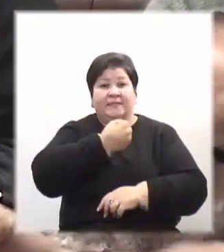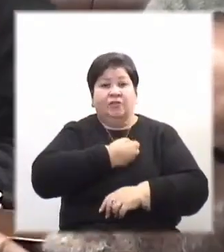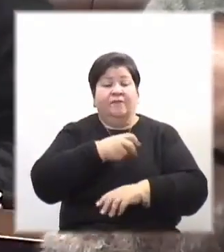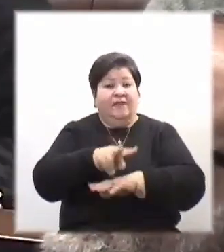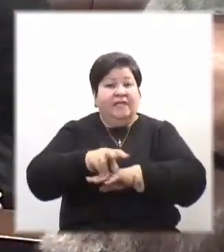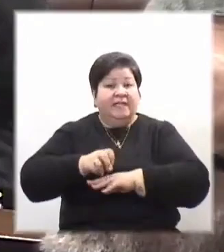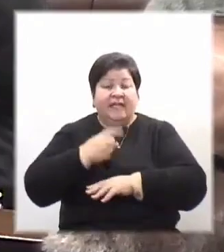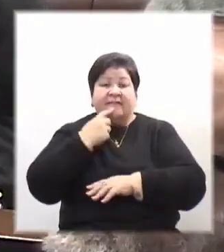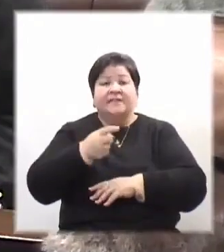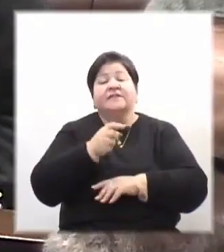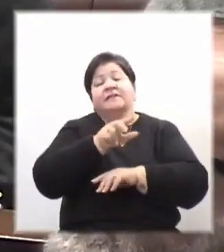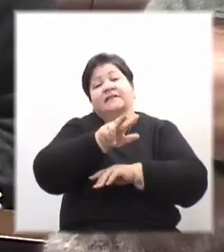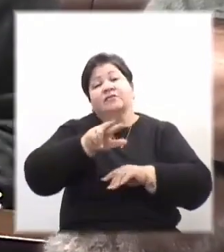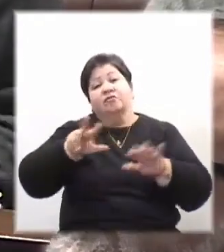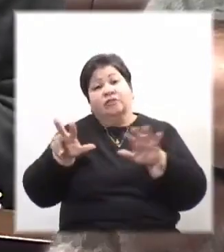fiscalías señaliza 388